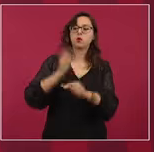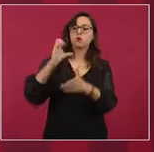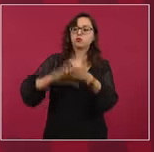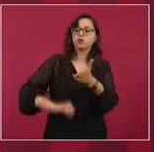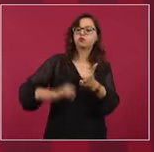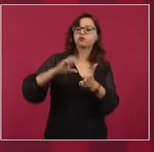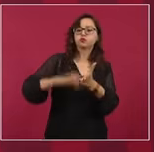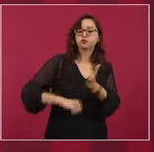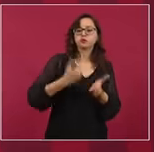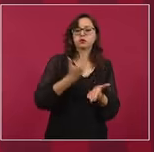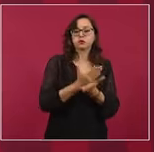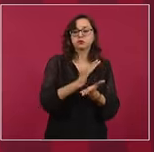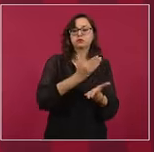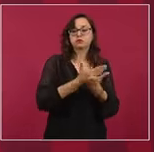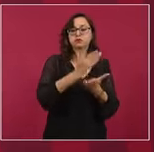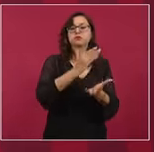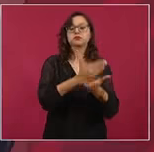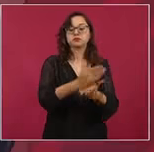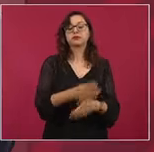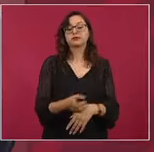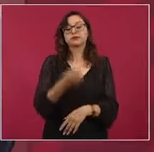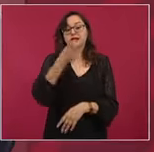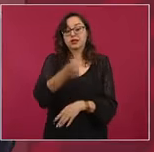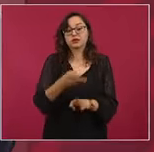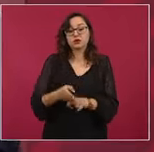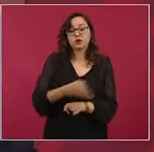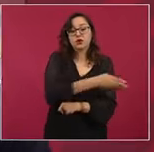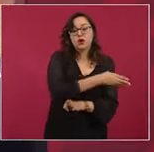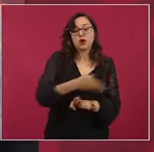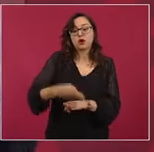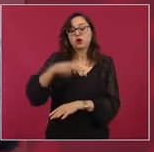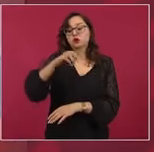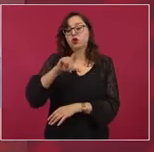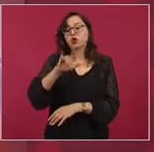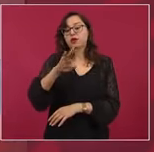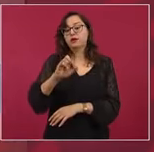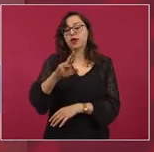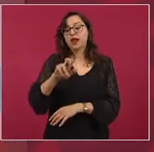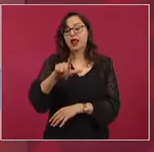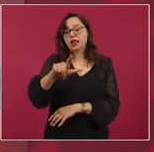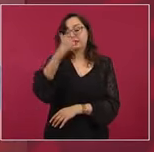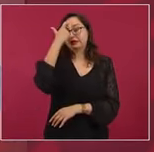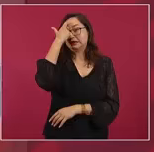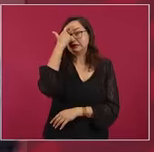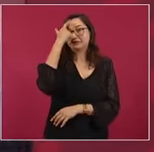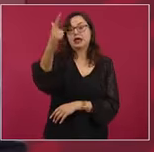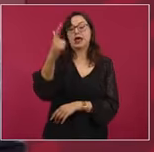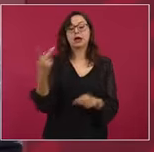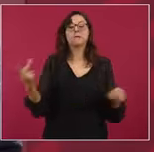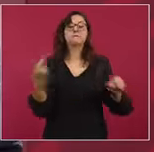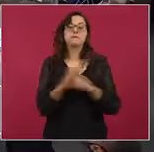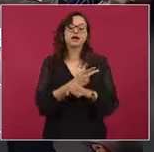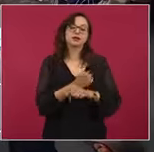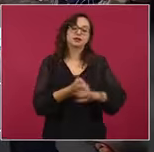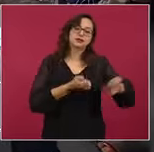Eso lo crearon en el periodo neoliberal y así endeudaron a estados y a